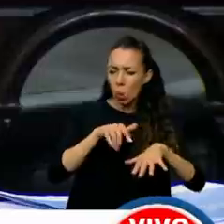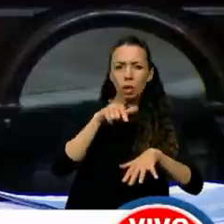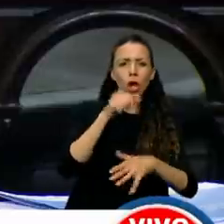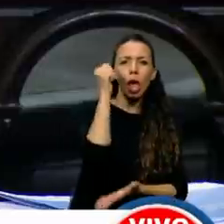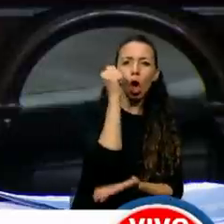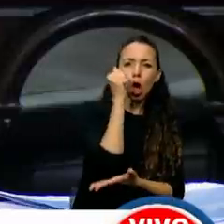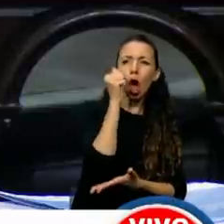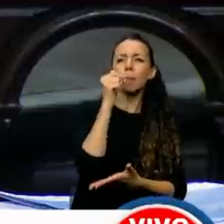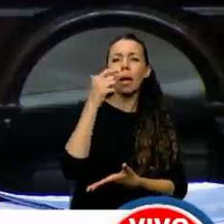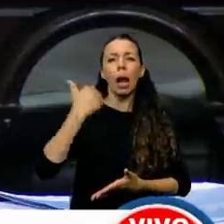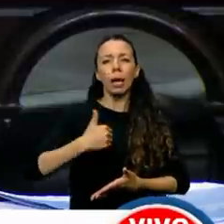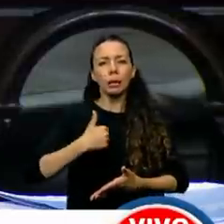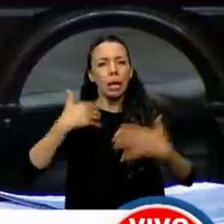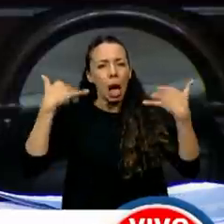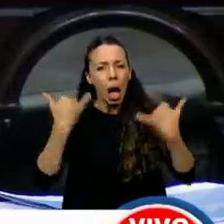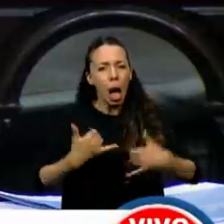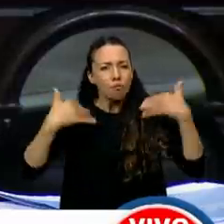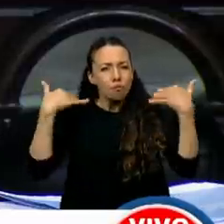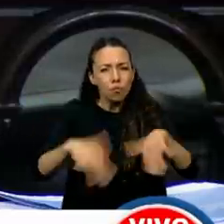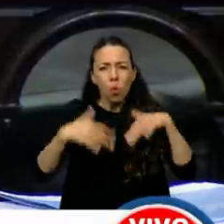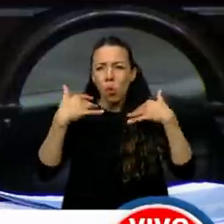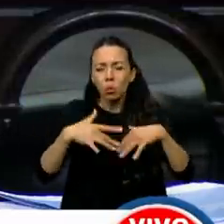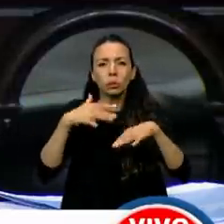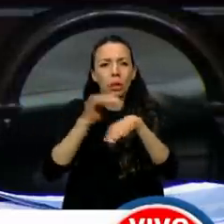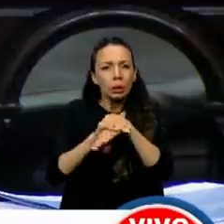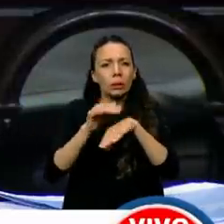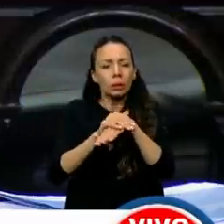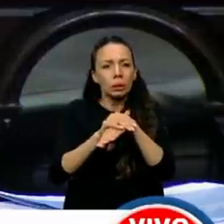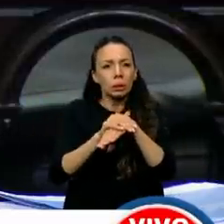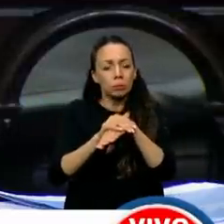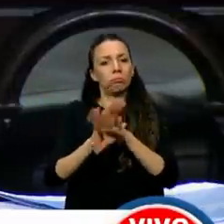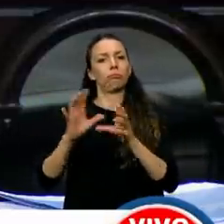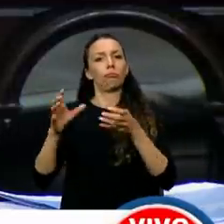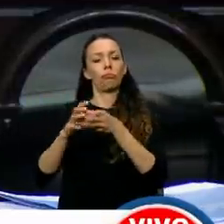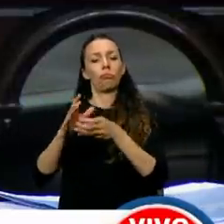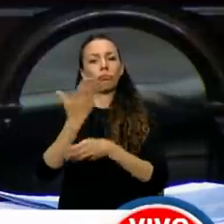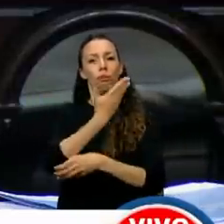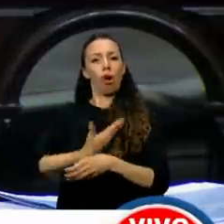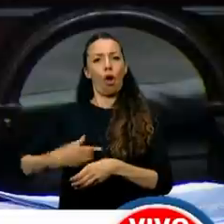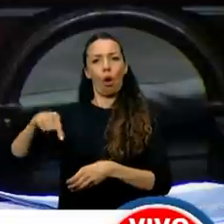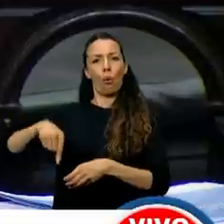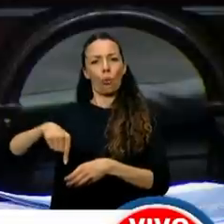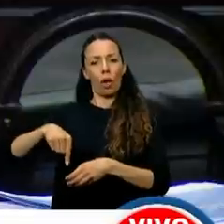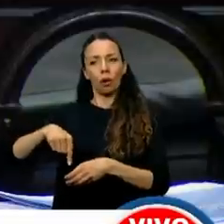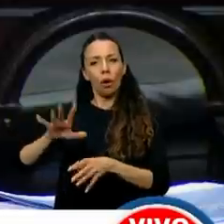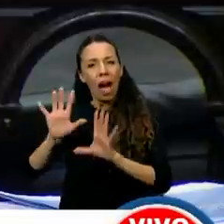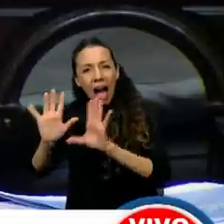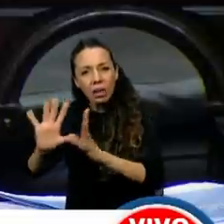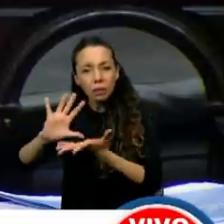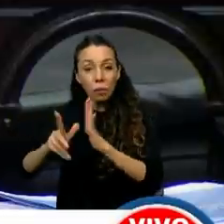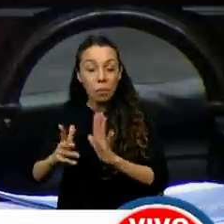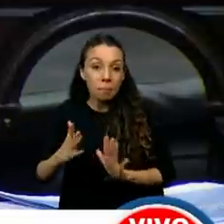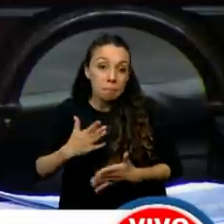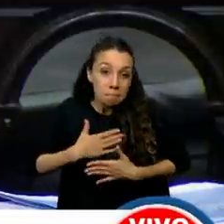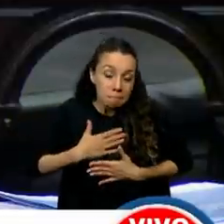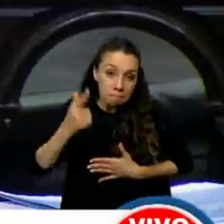compromisos que tiene la argentina el oficialismo tome esta actitud que perdónenme desde mi punto de vista es una actitud